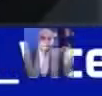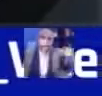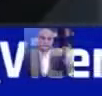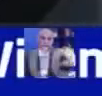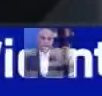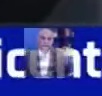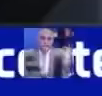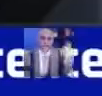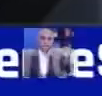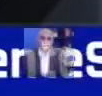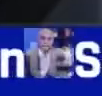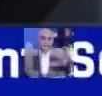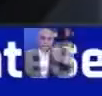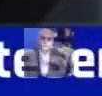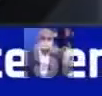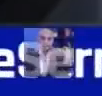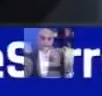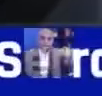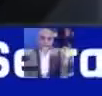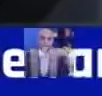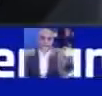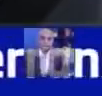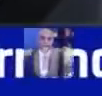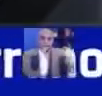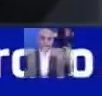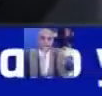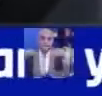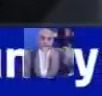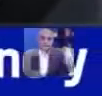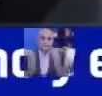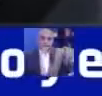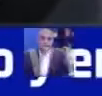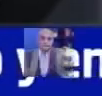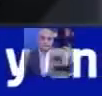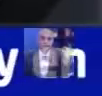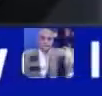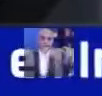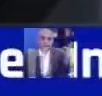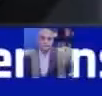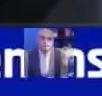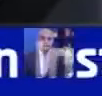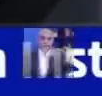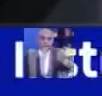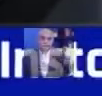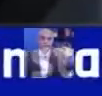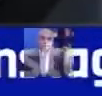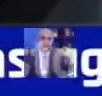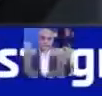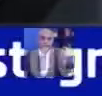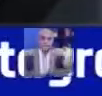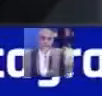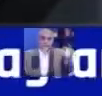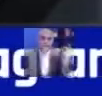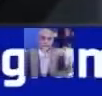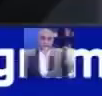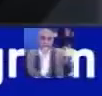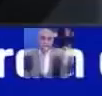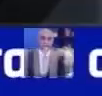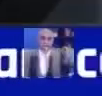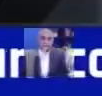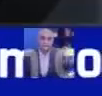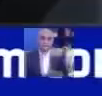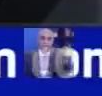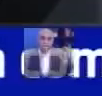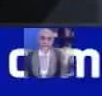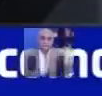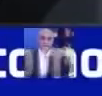exabrupto, pero esta señora, Antonia Mendoza, la esposa del eurodiputado, actualmente es vicepresidenta de una empresa